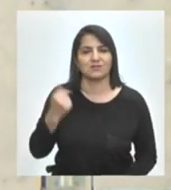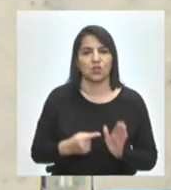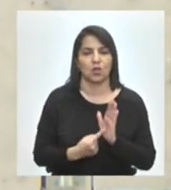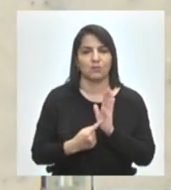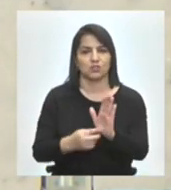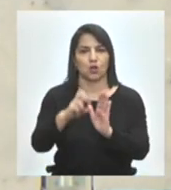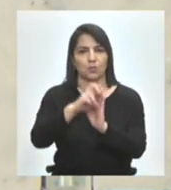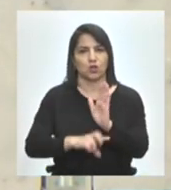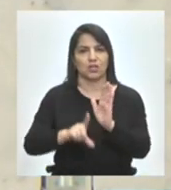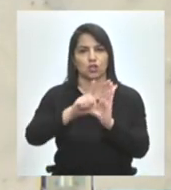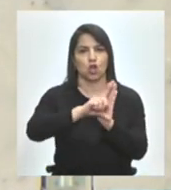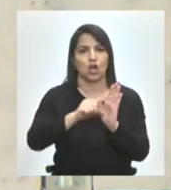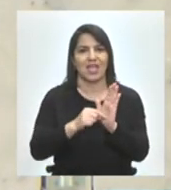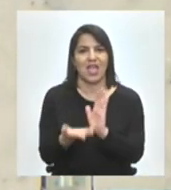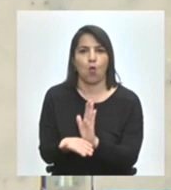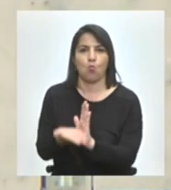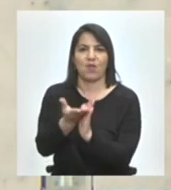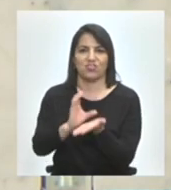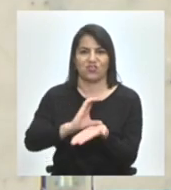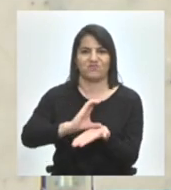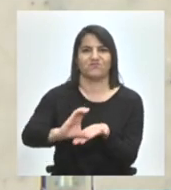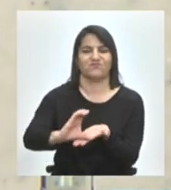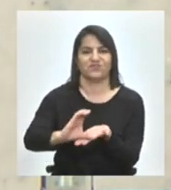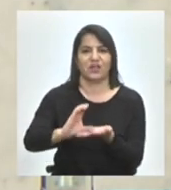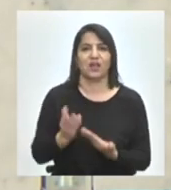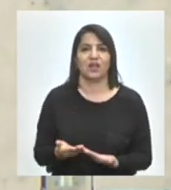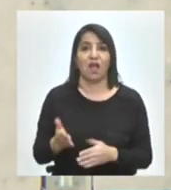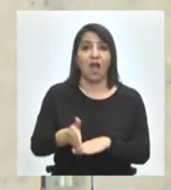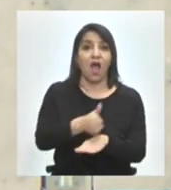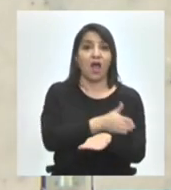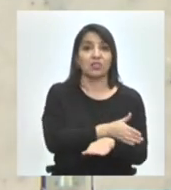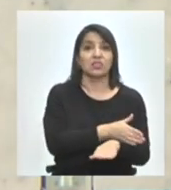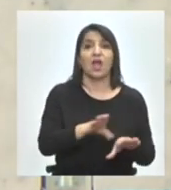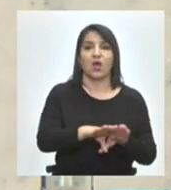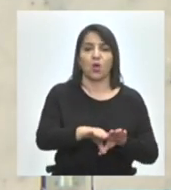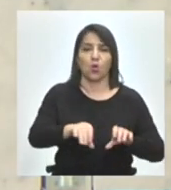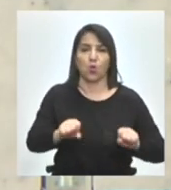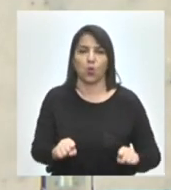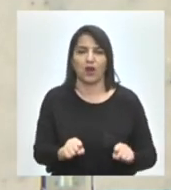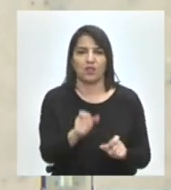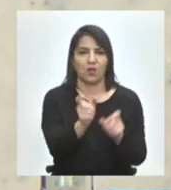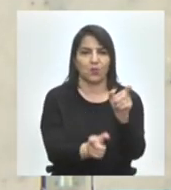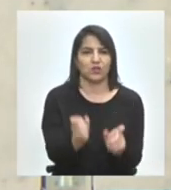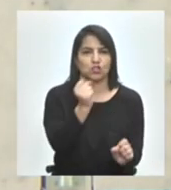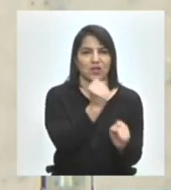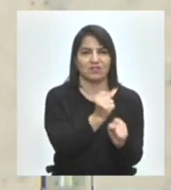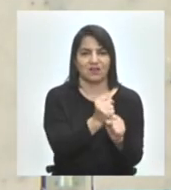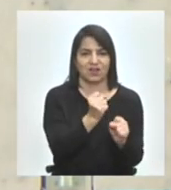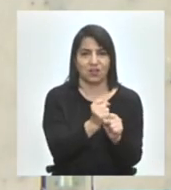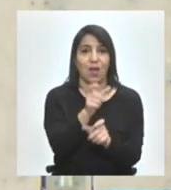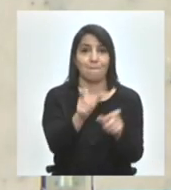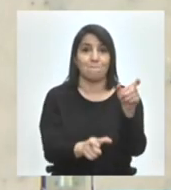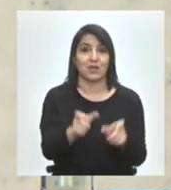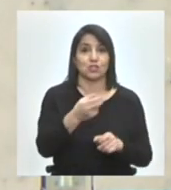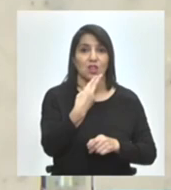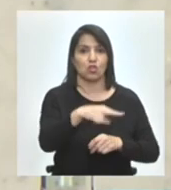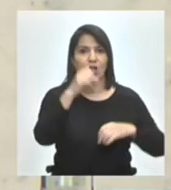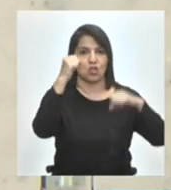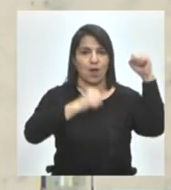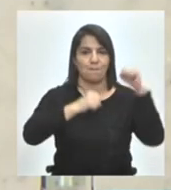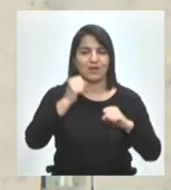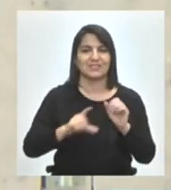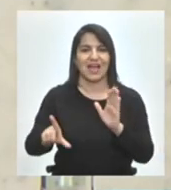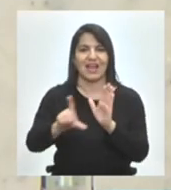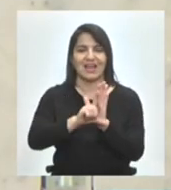proyecto de ley de aumento del salario mínimo, previamente consensuado con trabajadores y empleadores. Esta ley dispuso